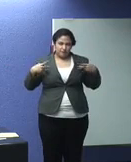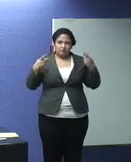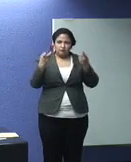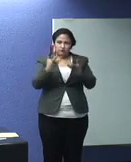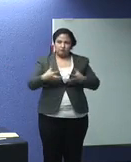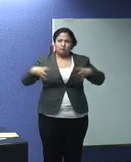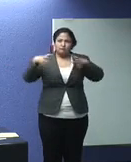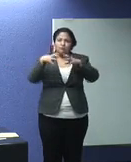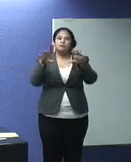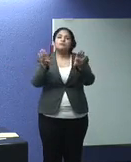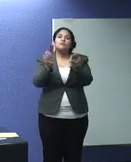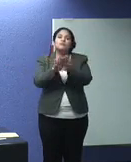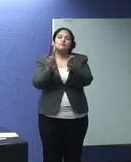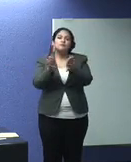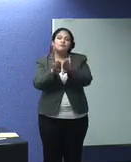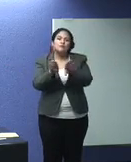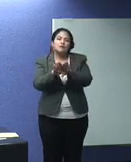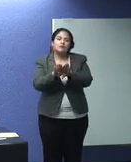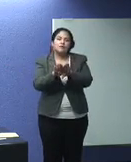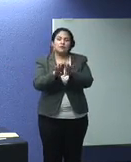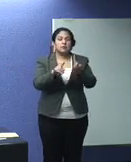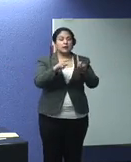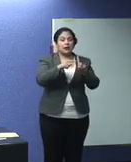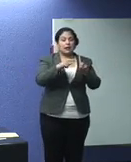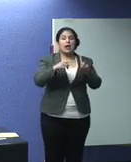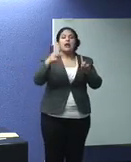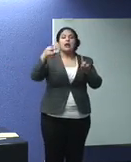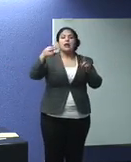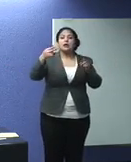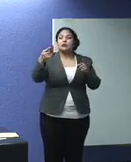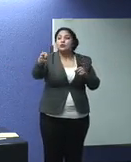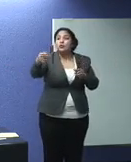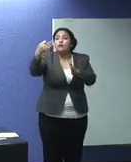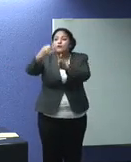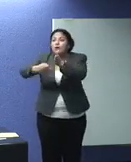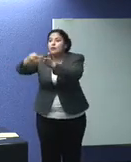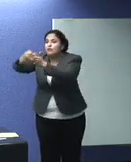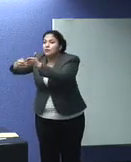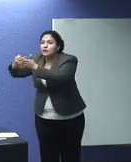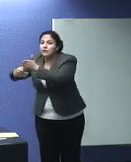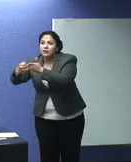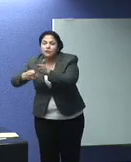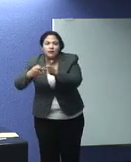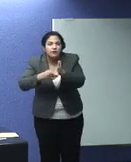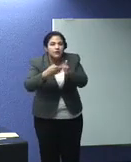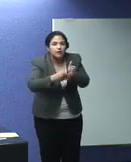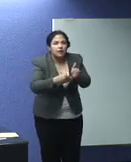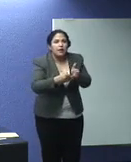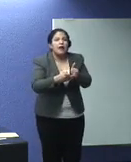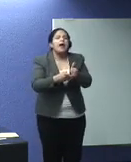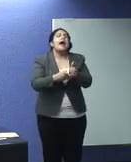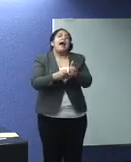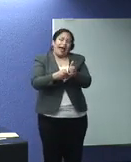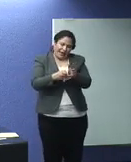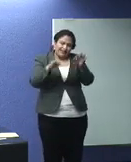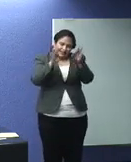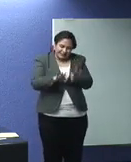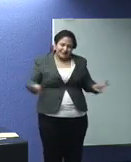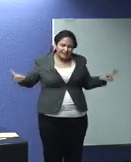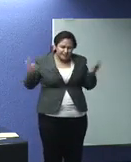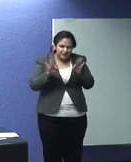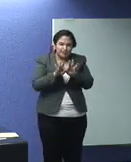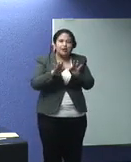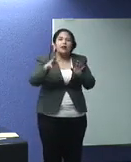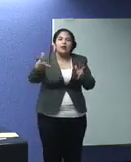para atender las necesidades de todos. Sin embargo, se priorizan las necesidades de las mayorías normativas y desde ahí